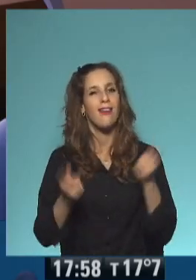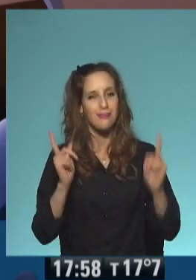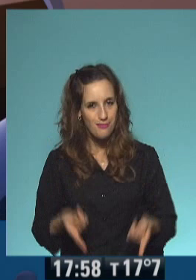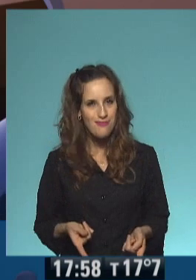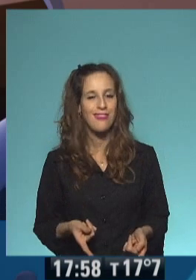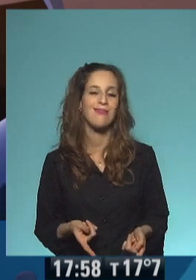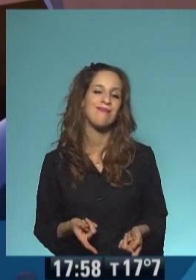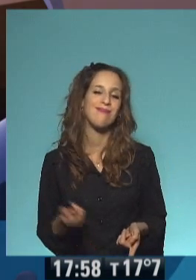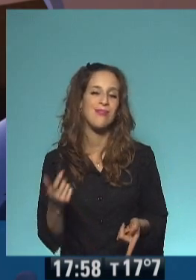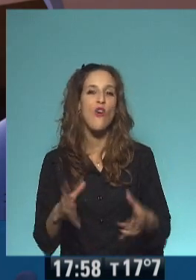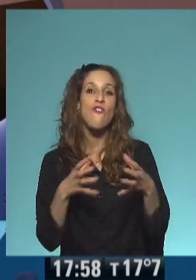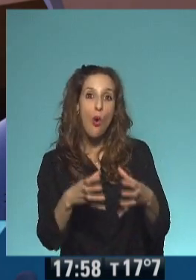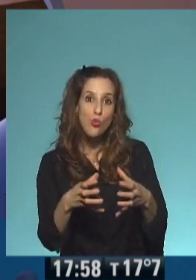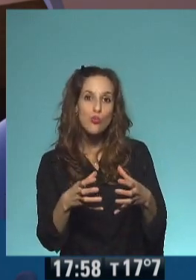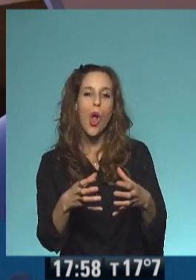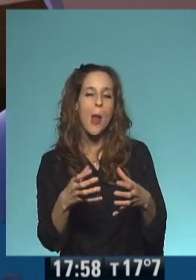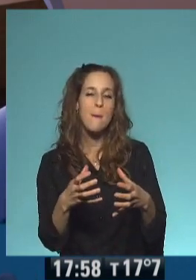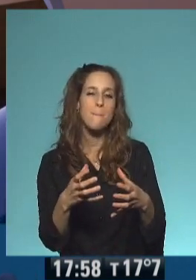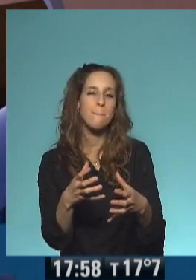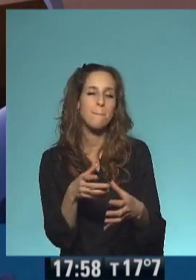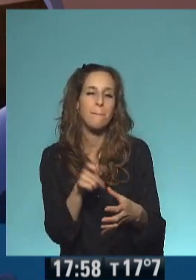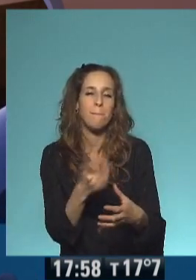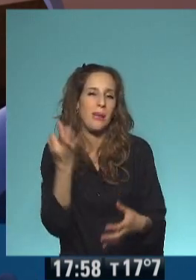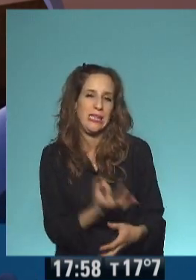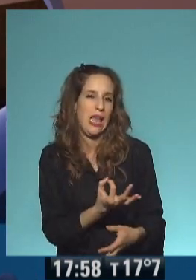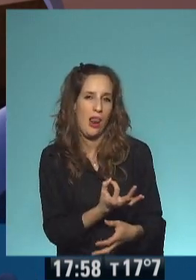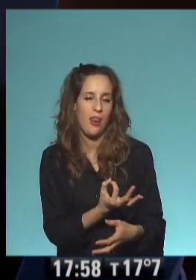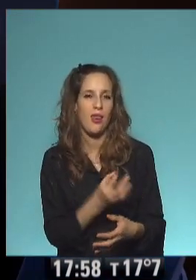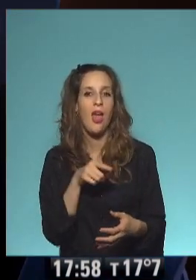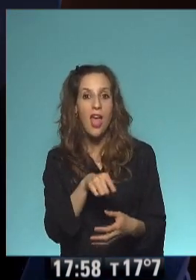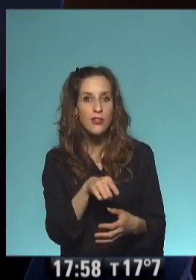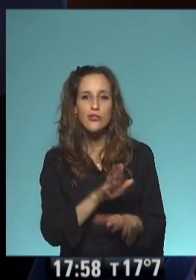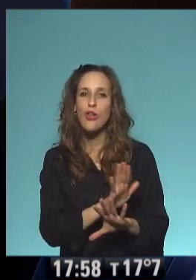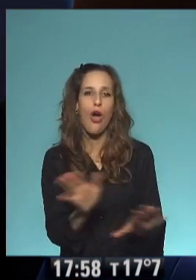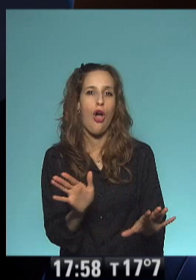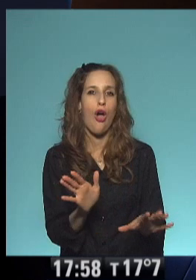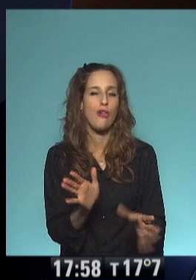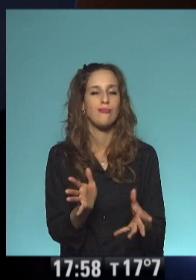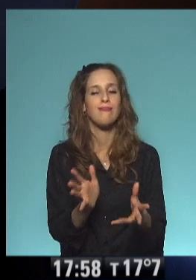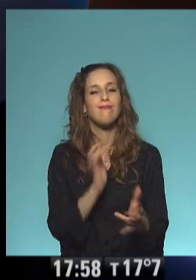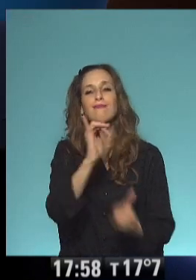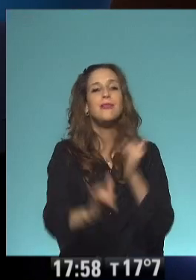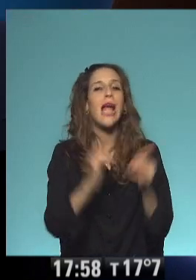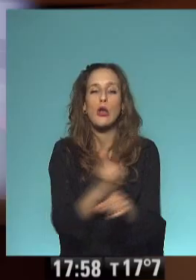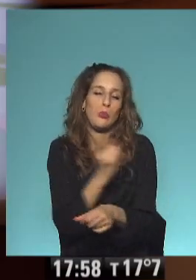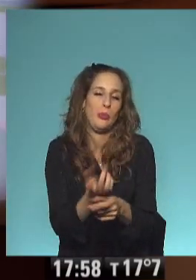Sobre todo, el fútbol tiene magia. Y eso no se puede explicar.